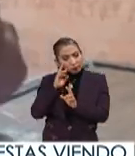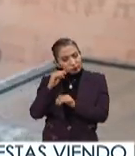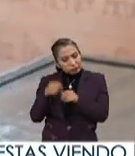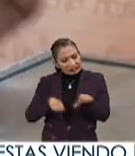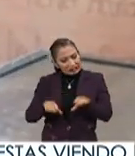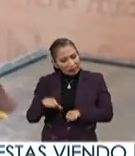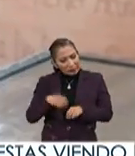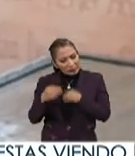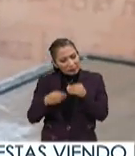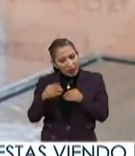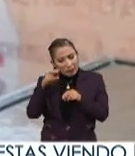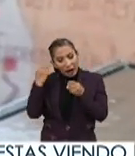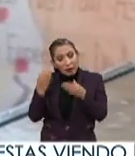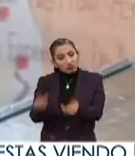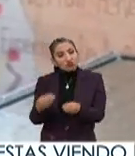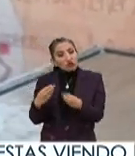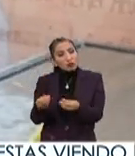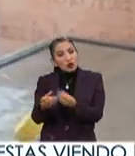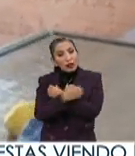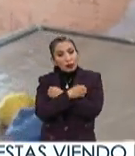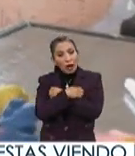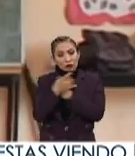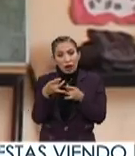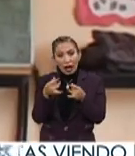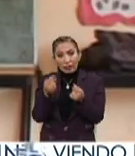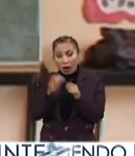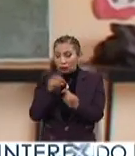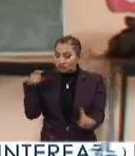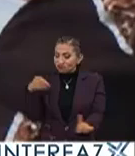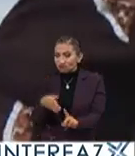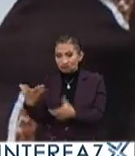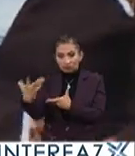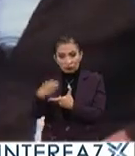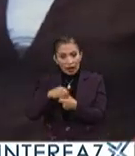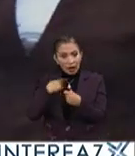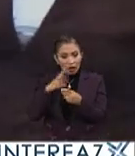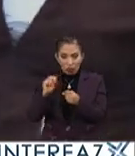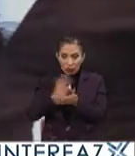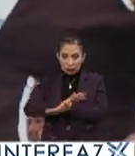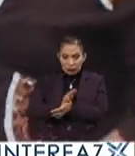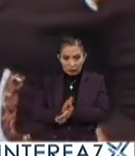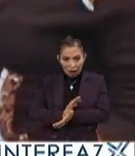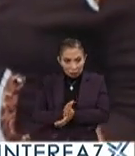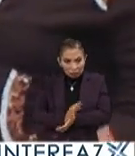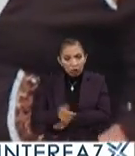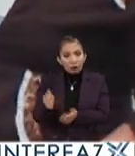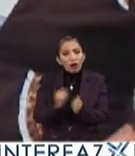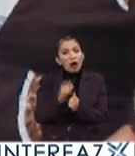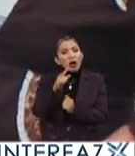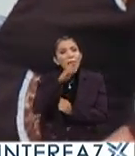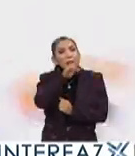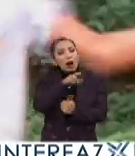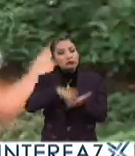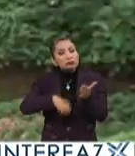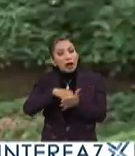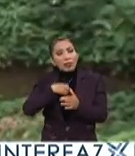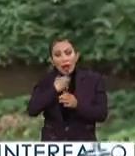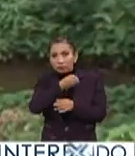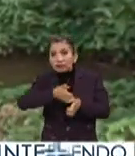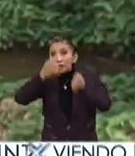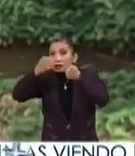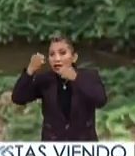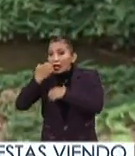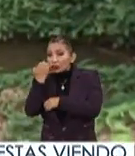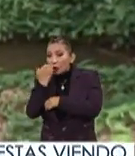emprendido acciones para que reciban una educación de calidad, con un enfoque de inclusión y no discriminación, a través del mejoramiento de la